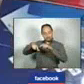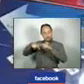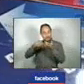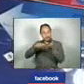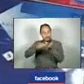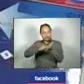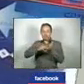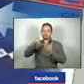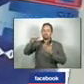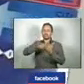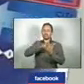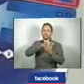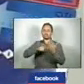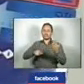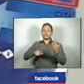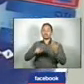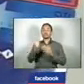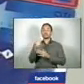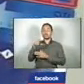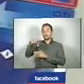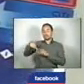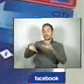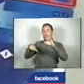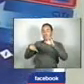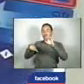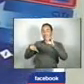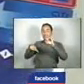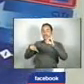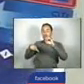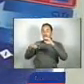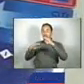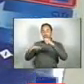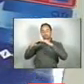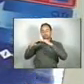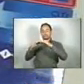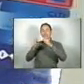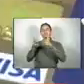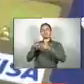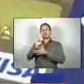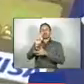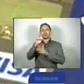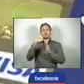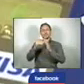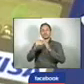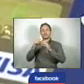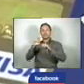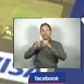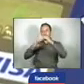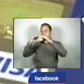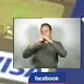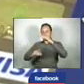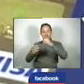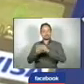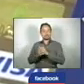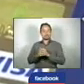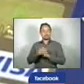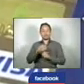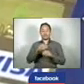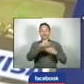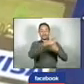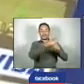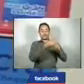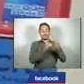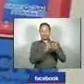esté prohibido únicamente en tarjetas de crédito con límite de disponibilidad de 2.000 dólares o menos, tras propuesta hecha por el